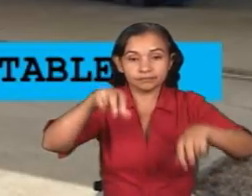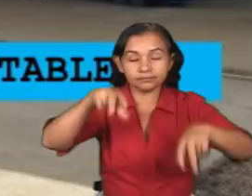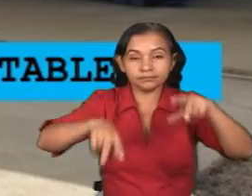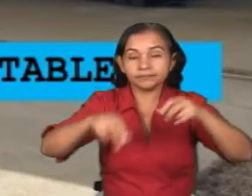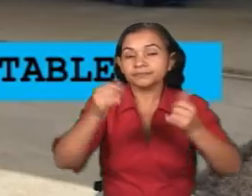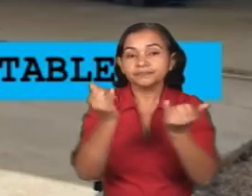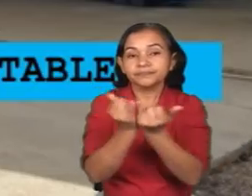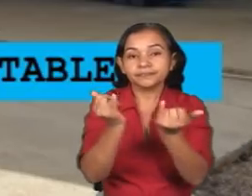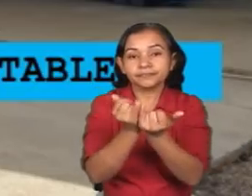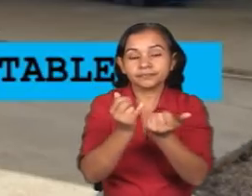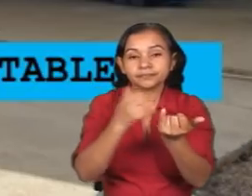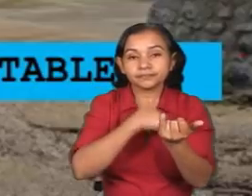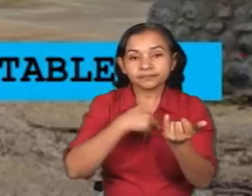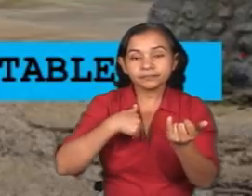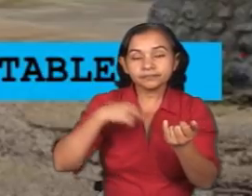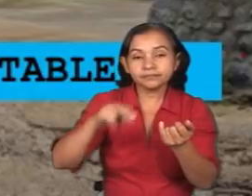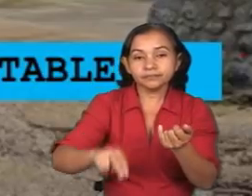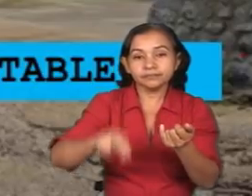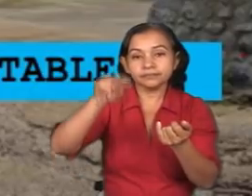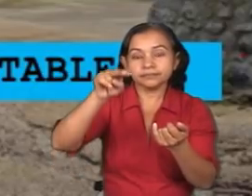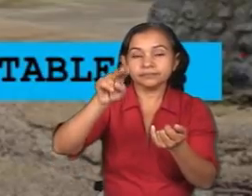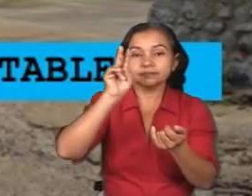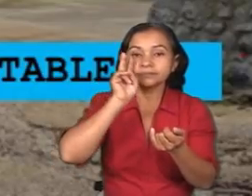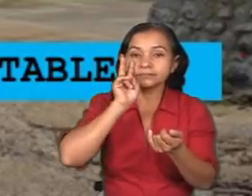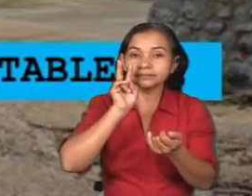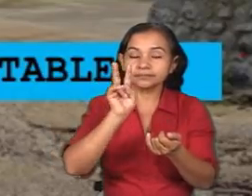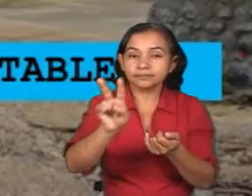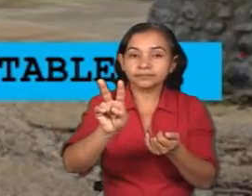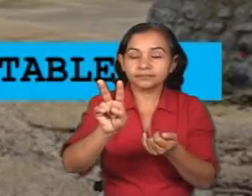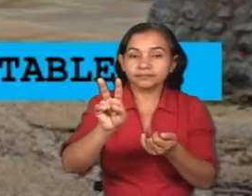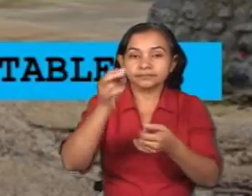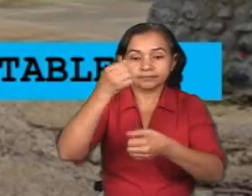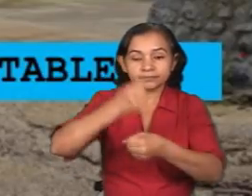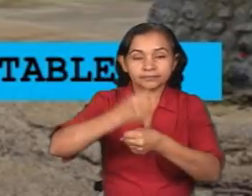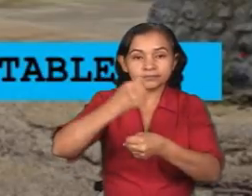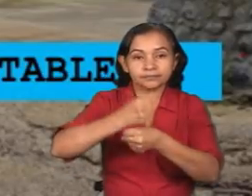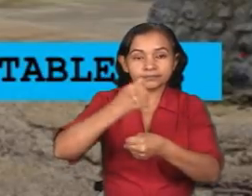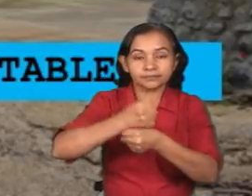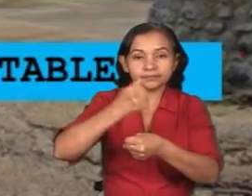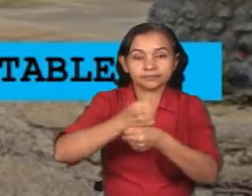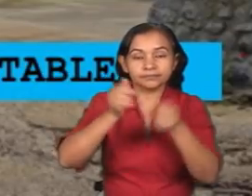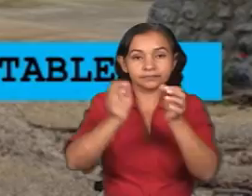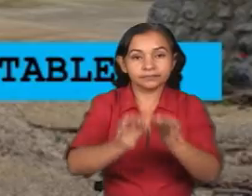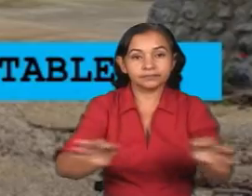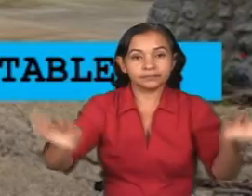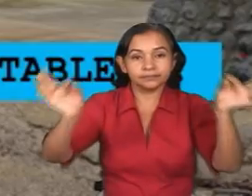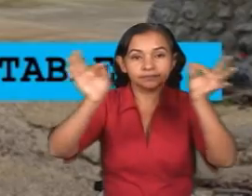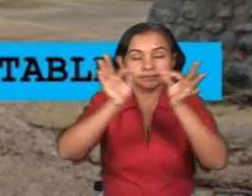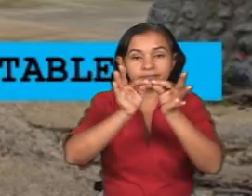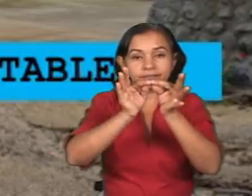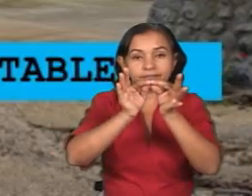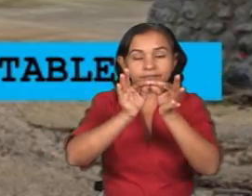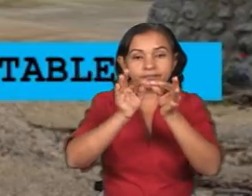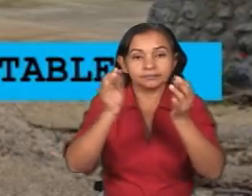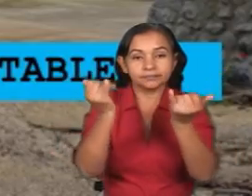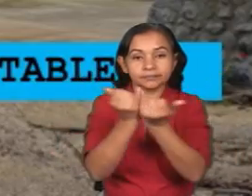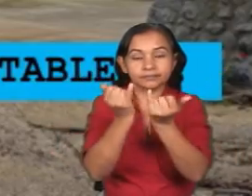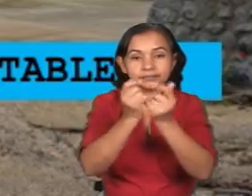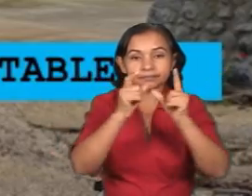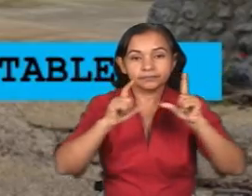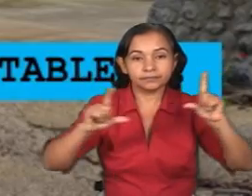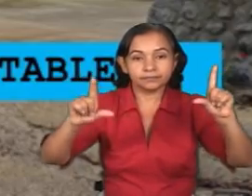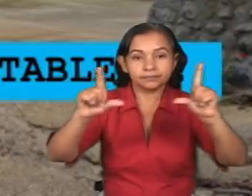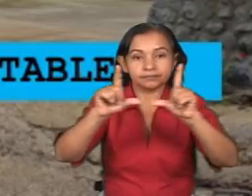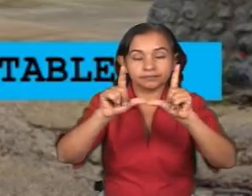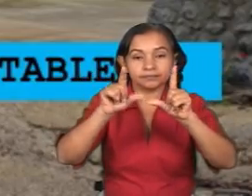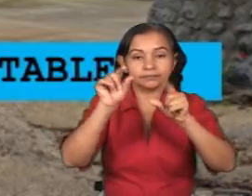norte, correcto, centro norte. Ahí vas a poder ver, mira, son obras de y es muy importante el abastecimiento en estas zonas porque inclusive